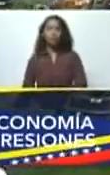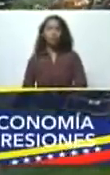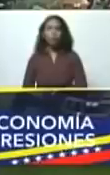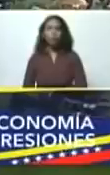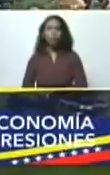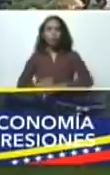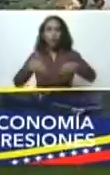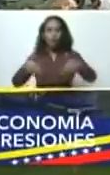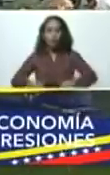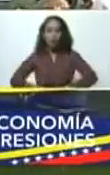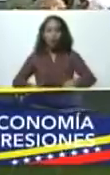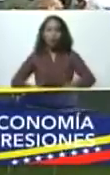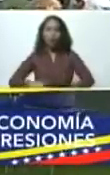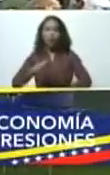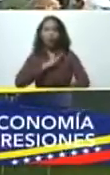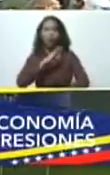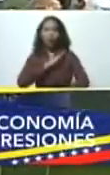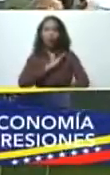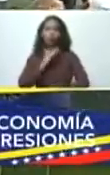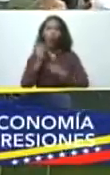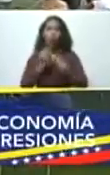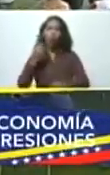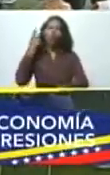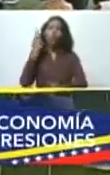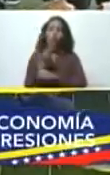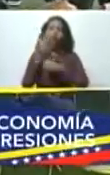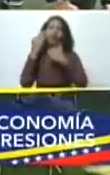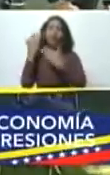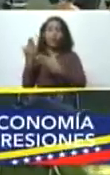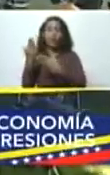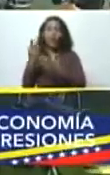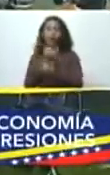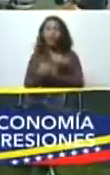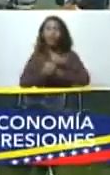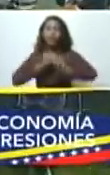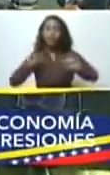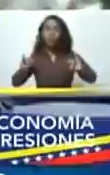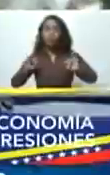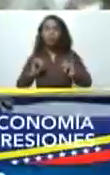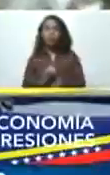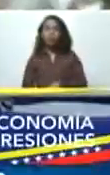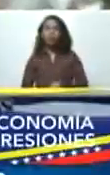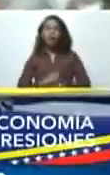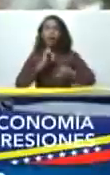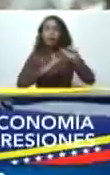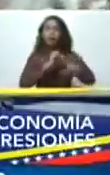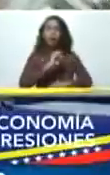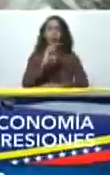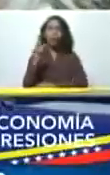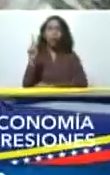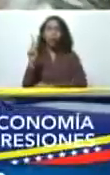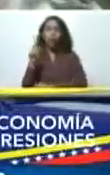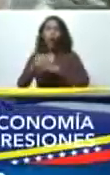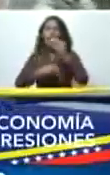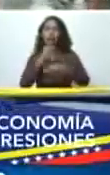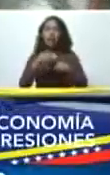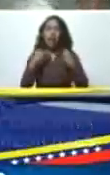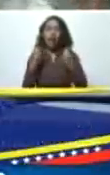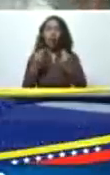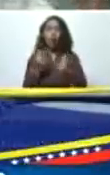Con esfuerzo propio, como debe ser, chica. La independencia del siglo XXI es